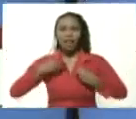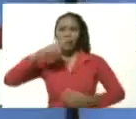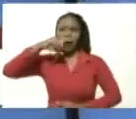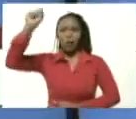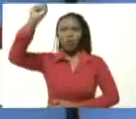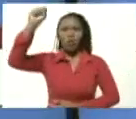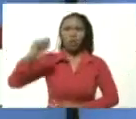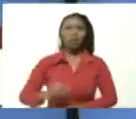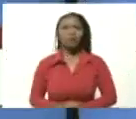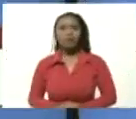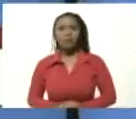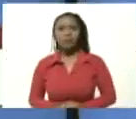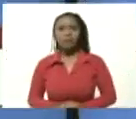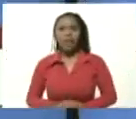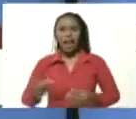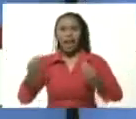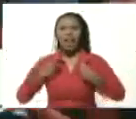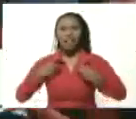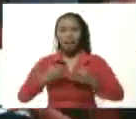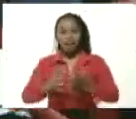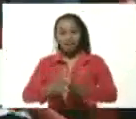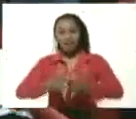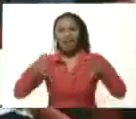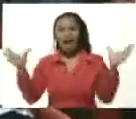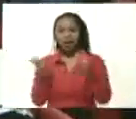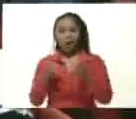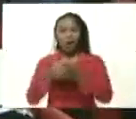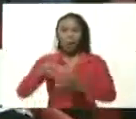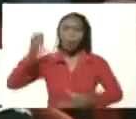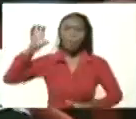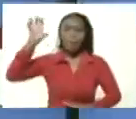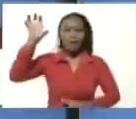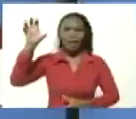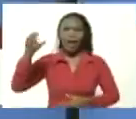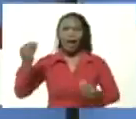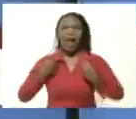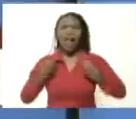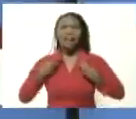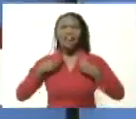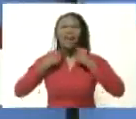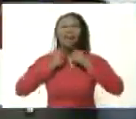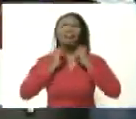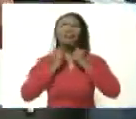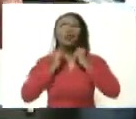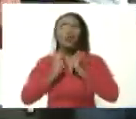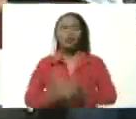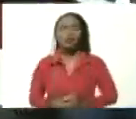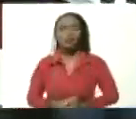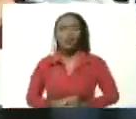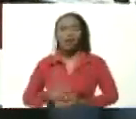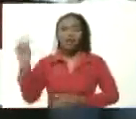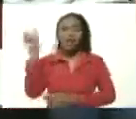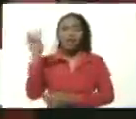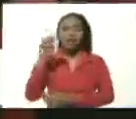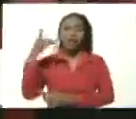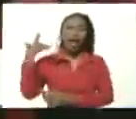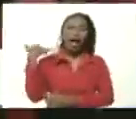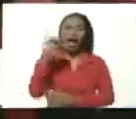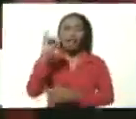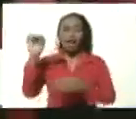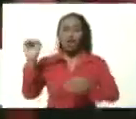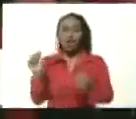Maduro! ¡Que viva el gran polo patriótico! ¡Que viva Aristóbulo! ¡Venezuela tiene!